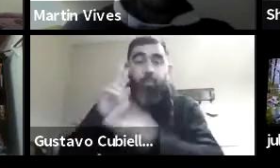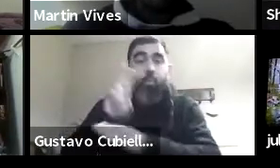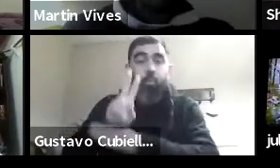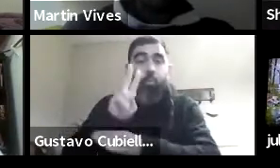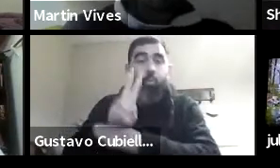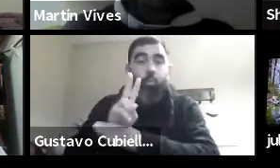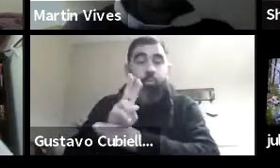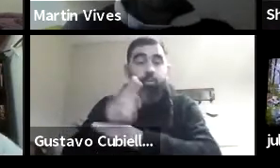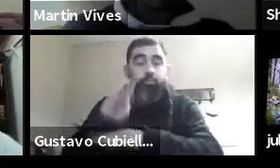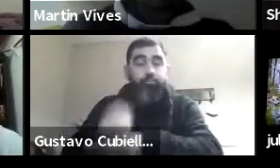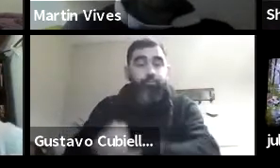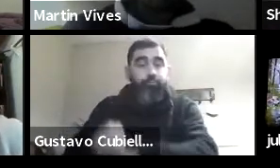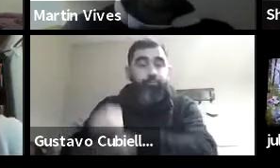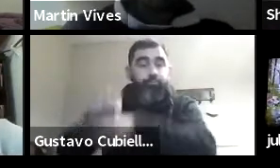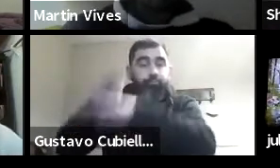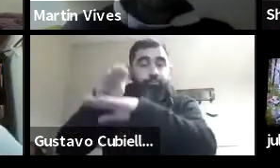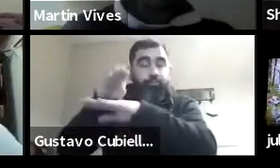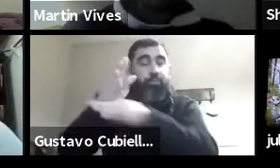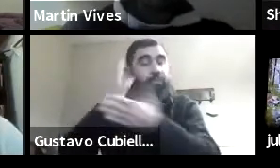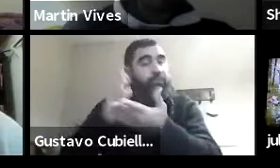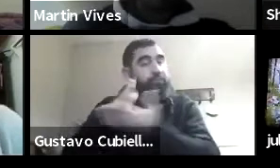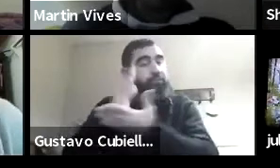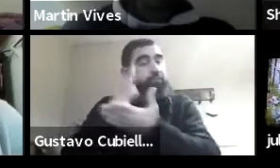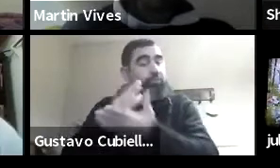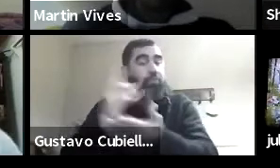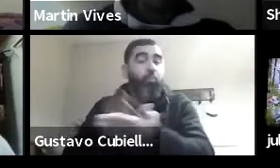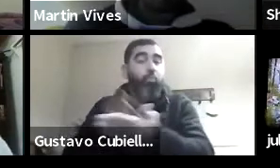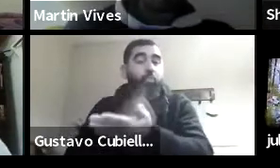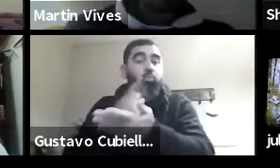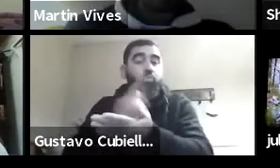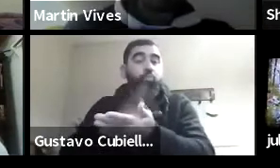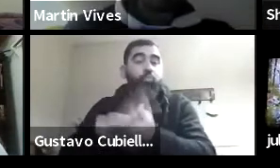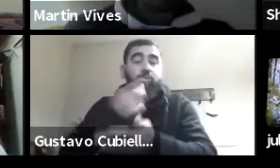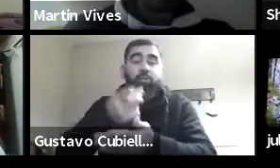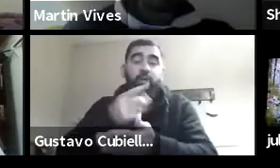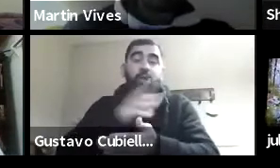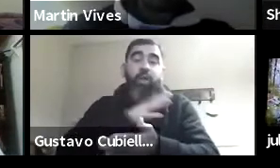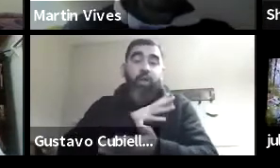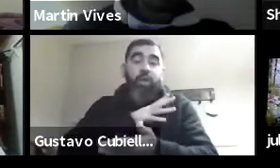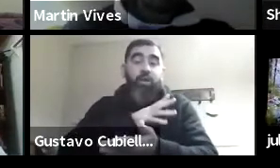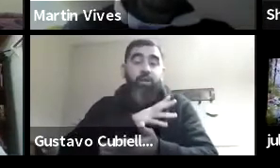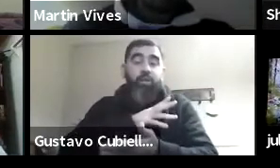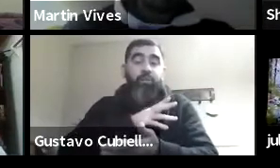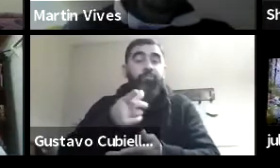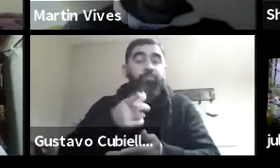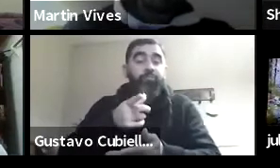de la crianza, siendo frecuente que a la larga experimente afecciones